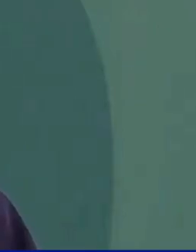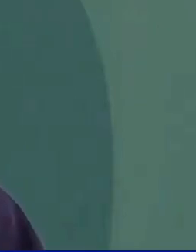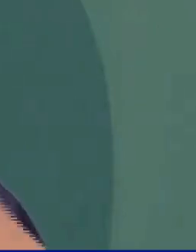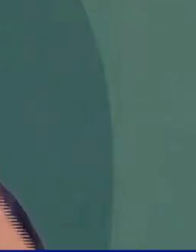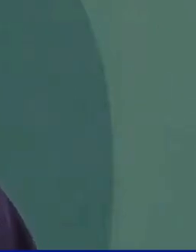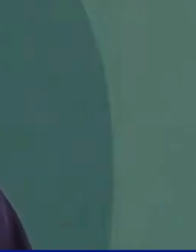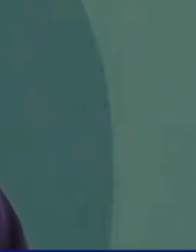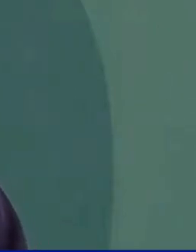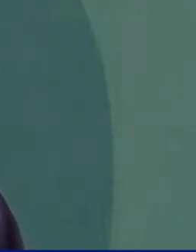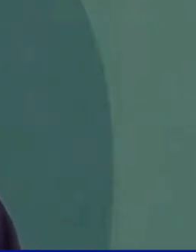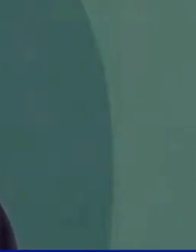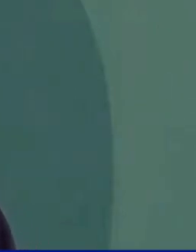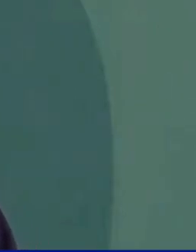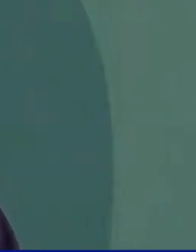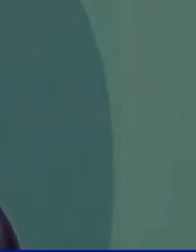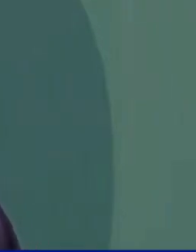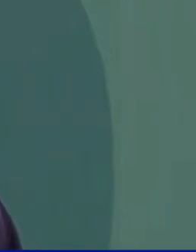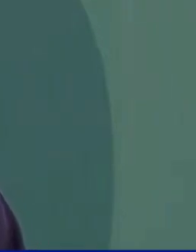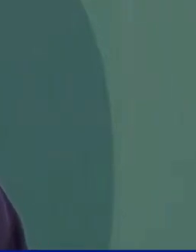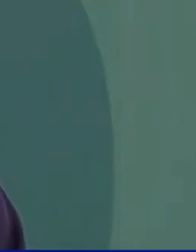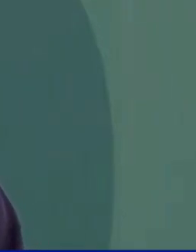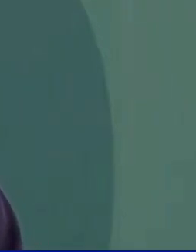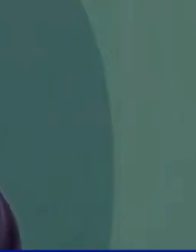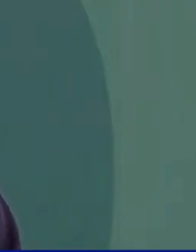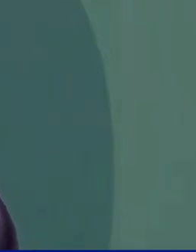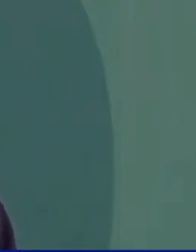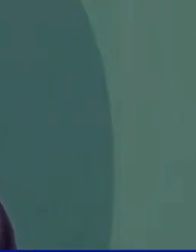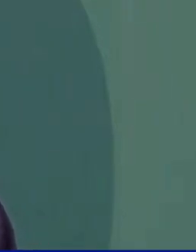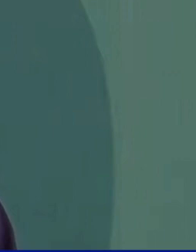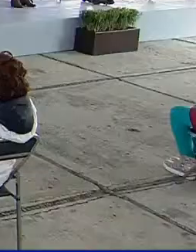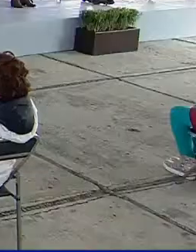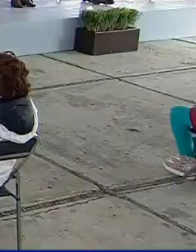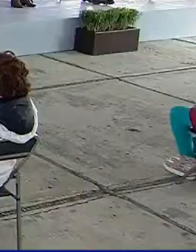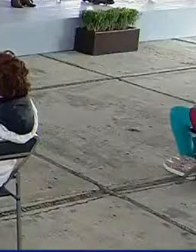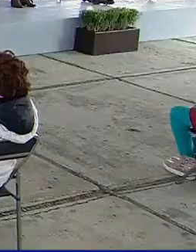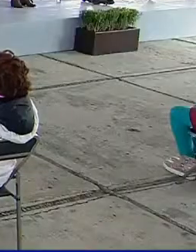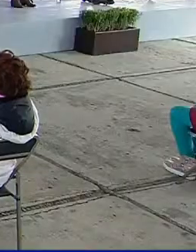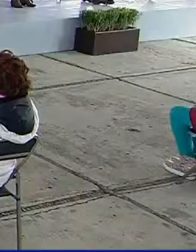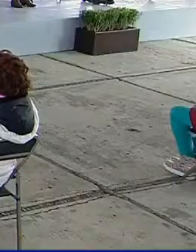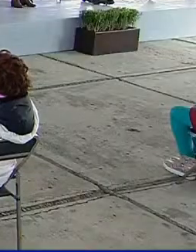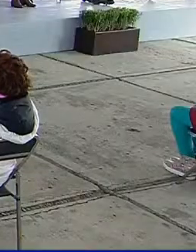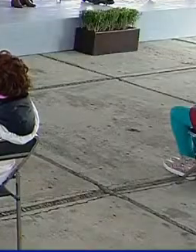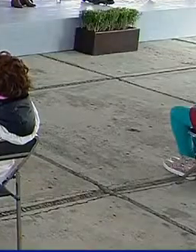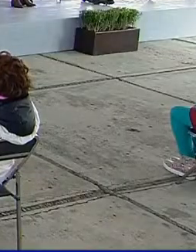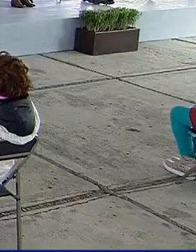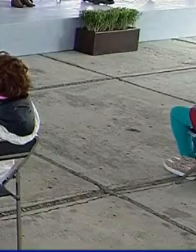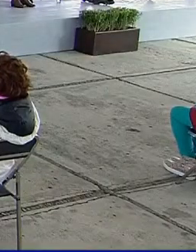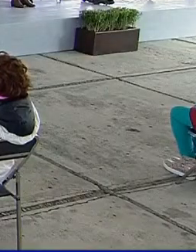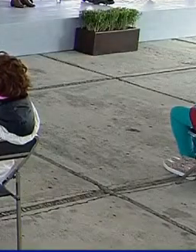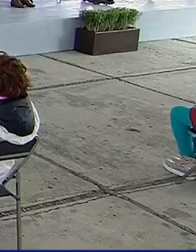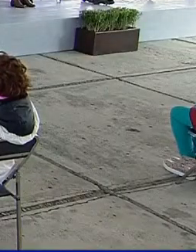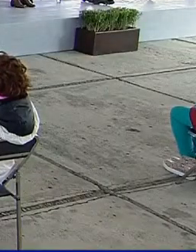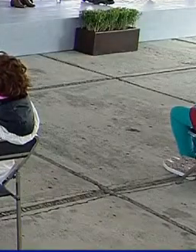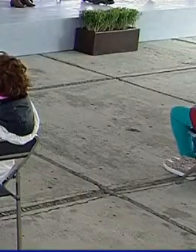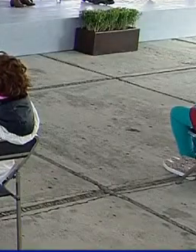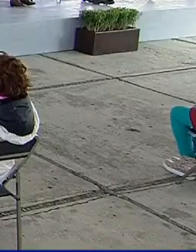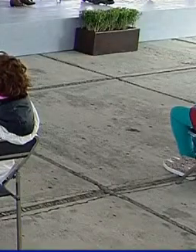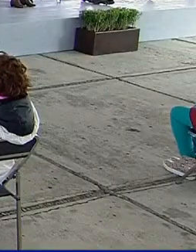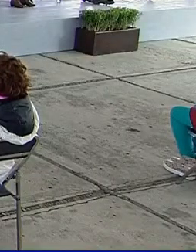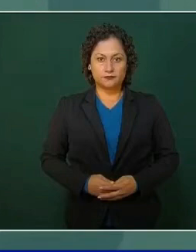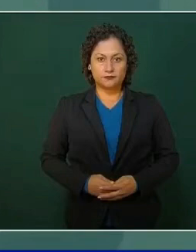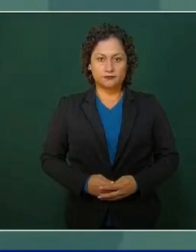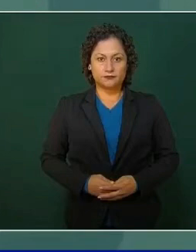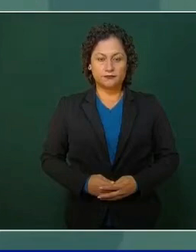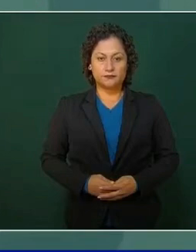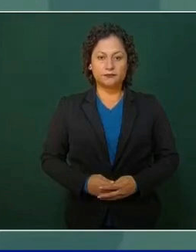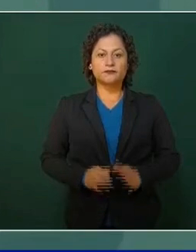hay médicos generales, personal de enfermería, para tener los turnos de la mañana y de la tarde, y se